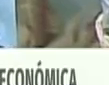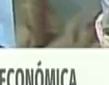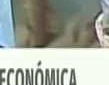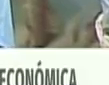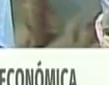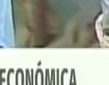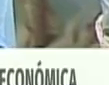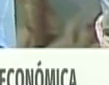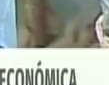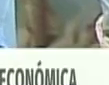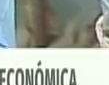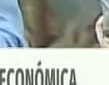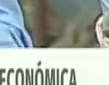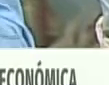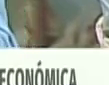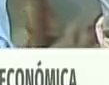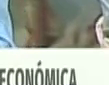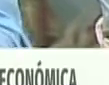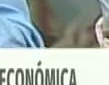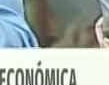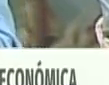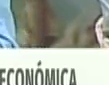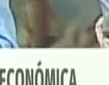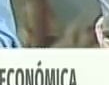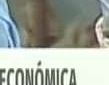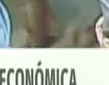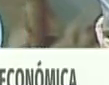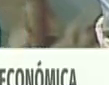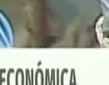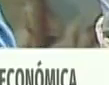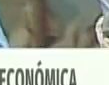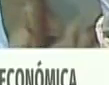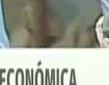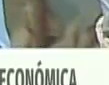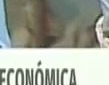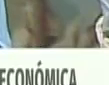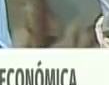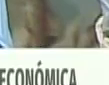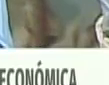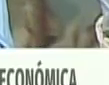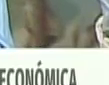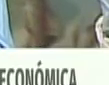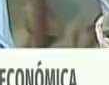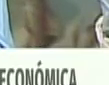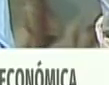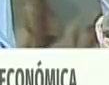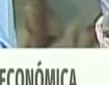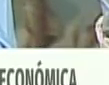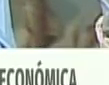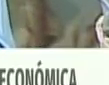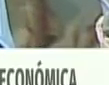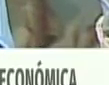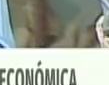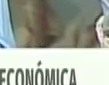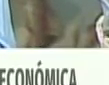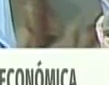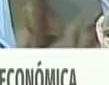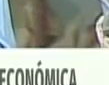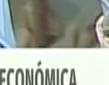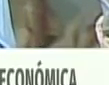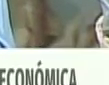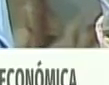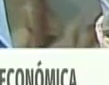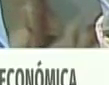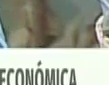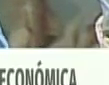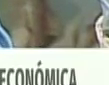rebaños de lara y de falcón y de falcón han salido rebaño a cruzarse con la genética de miranda con la genética de yaracuy con la genética y la